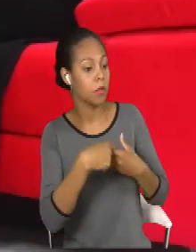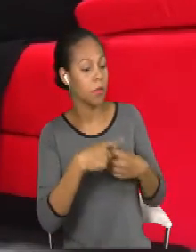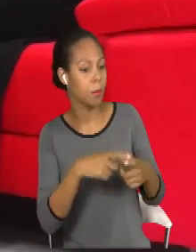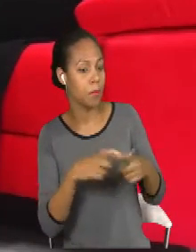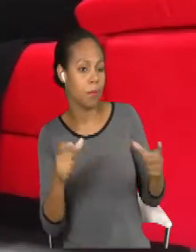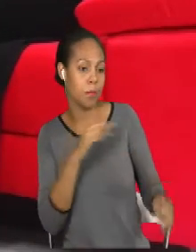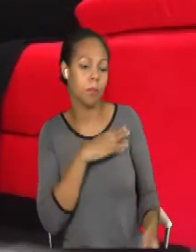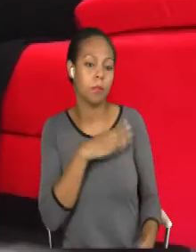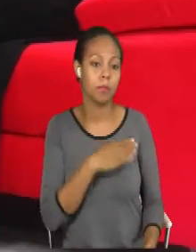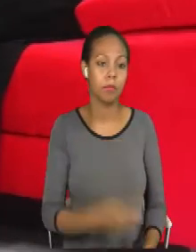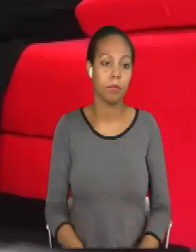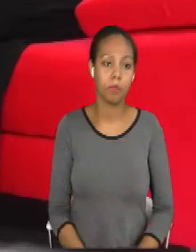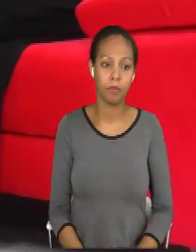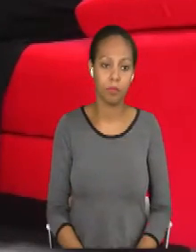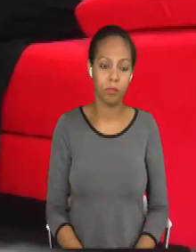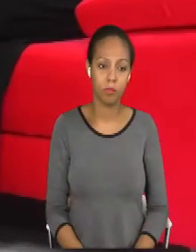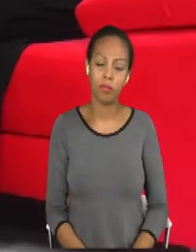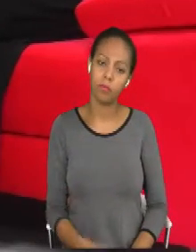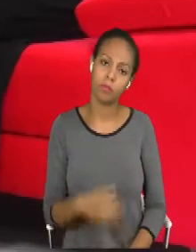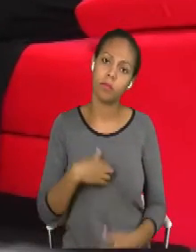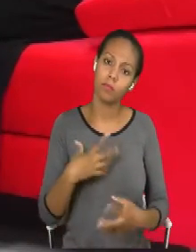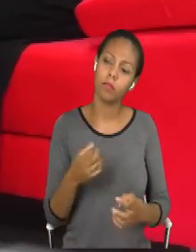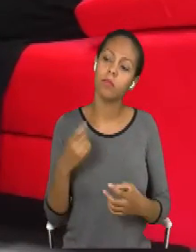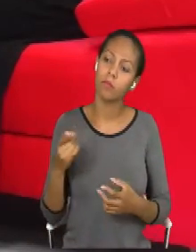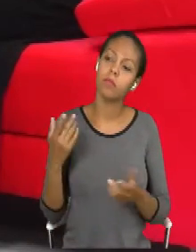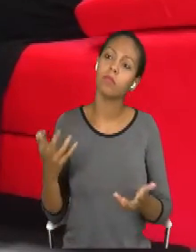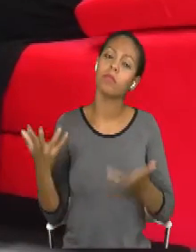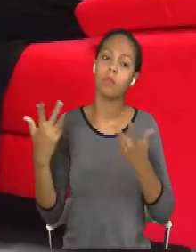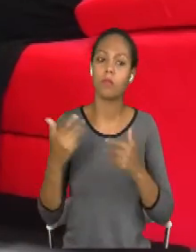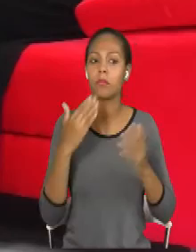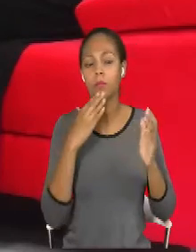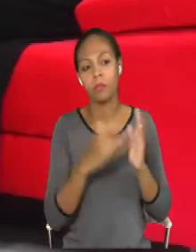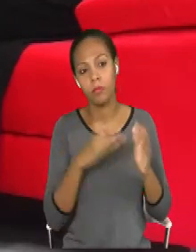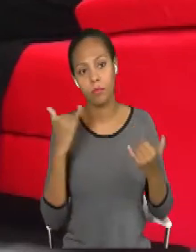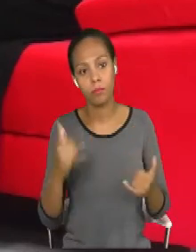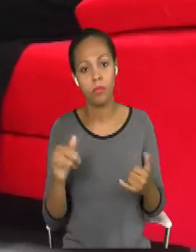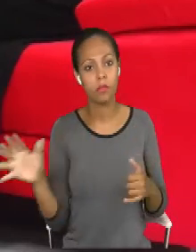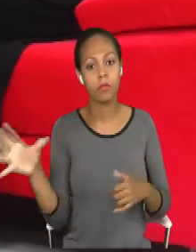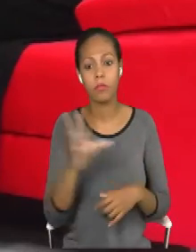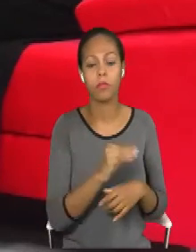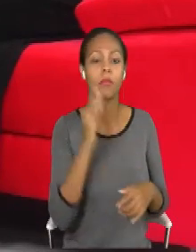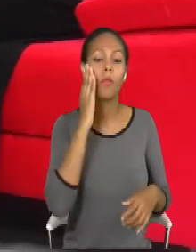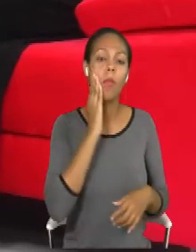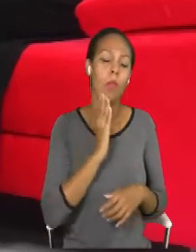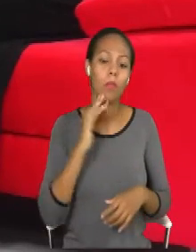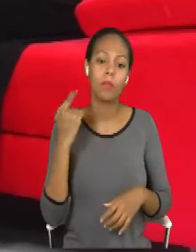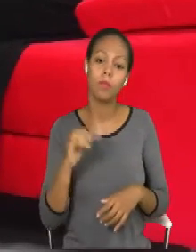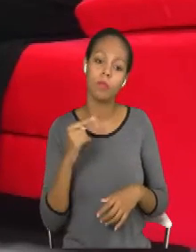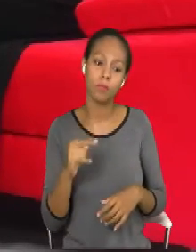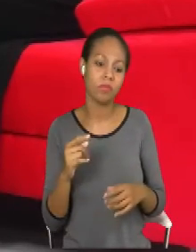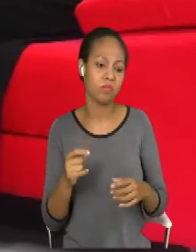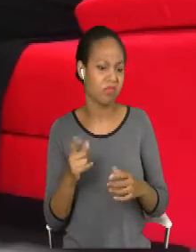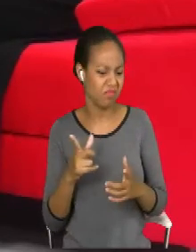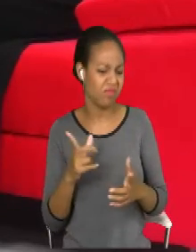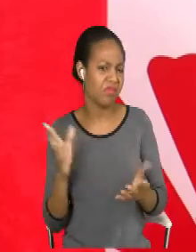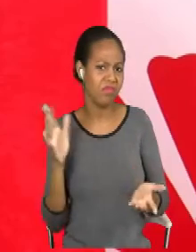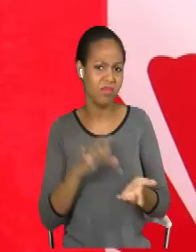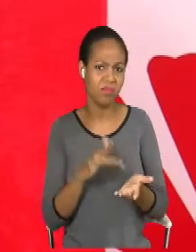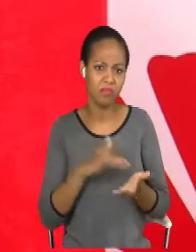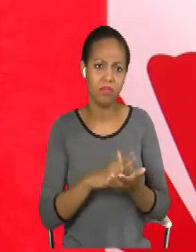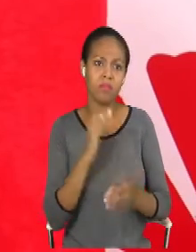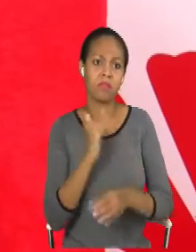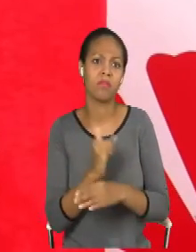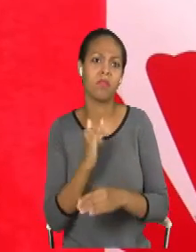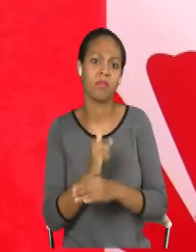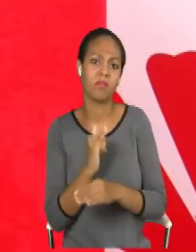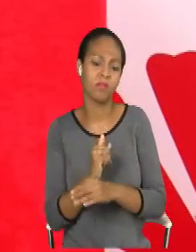algo que yo quisiera como que nos contara, y es que, bueno, los jóvenes hoy en día muy poco asisten a las iglesias, porque es que